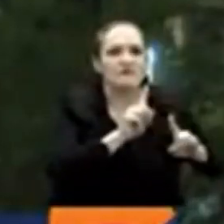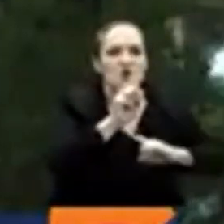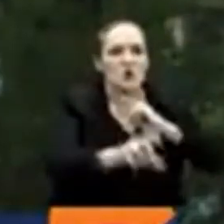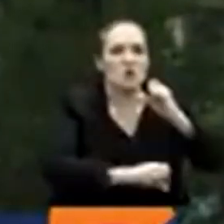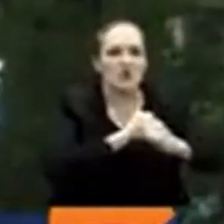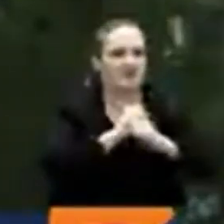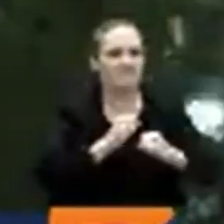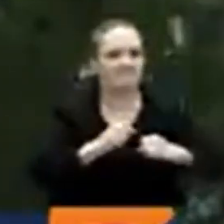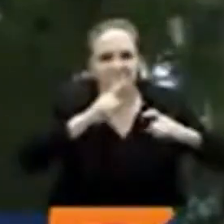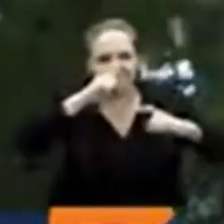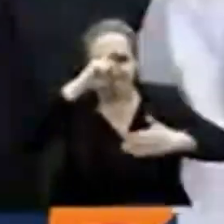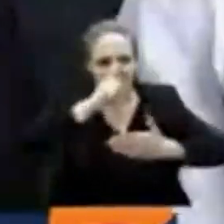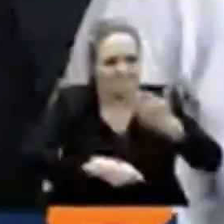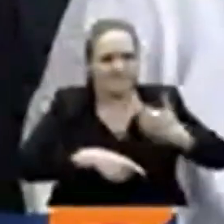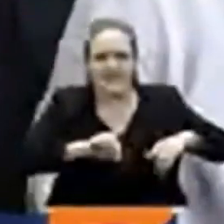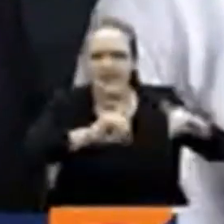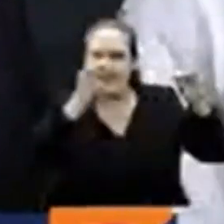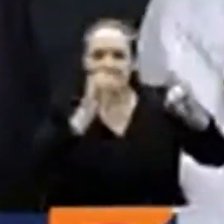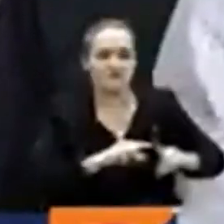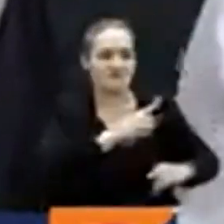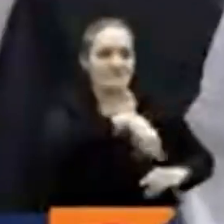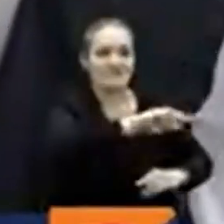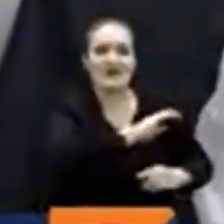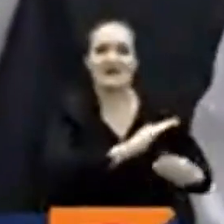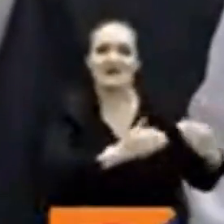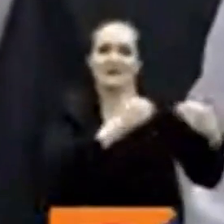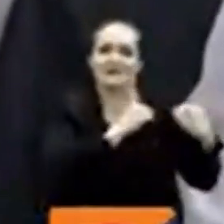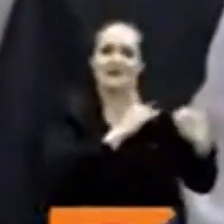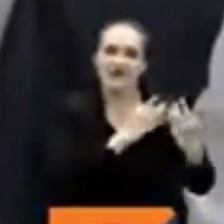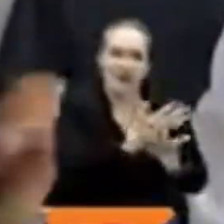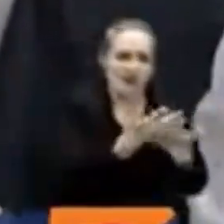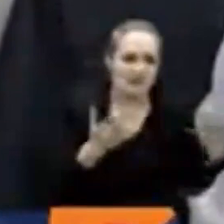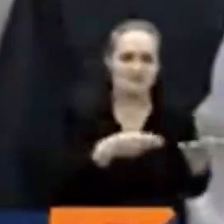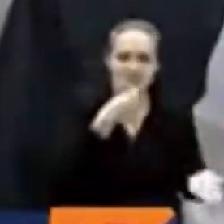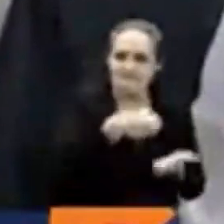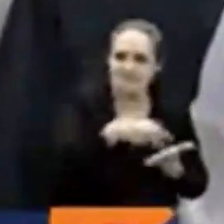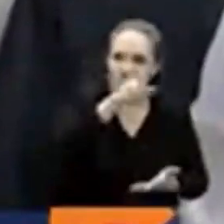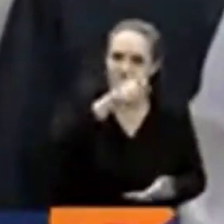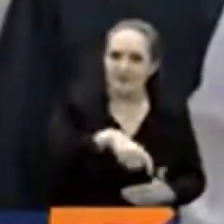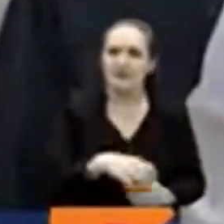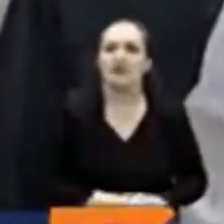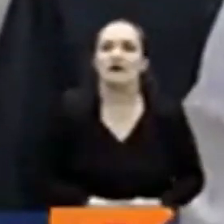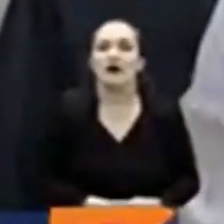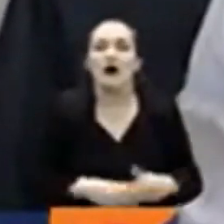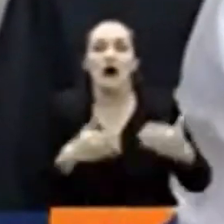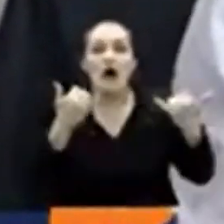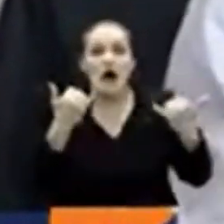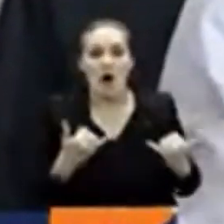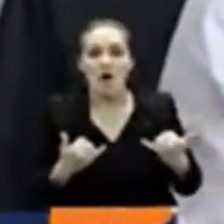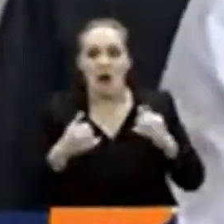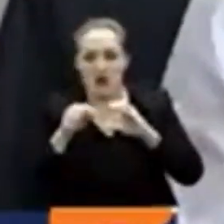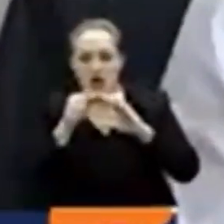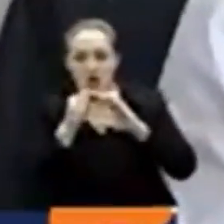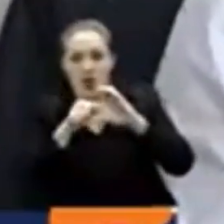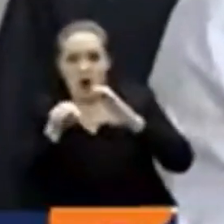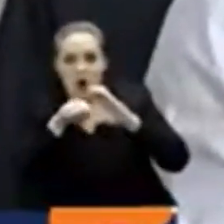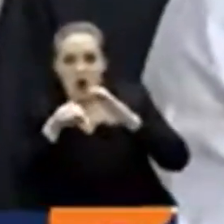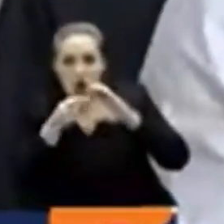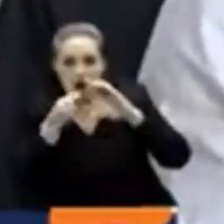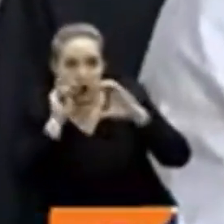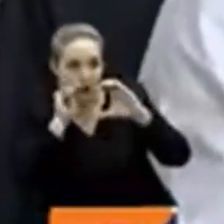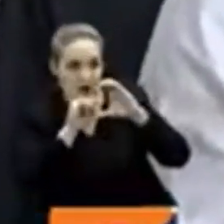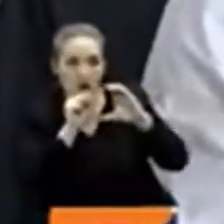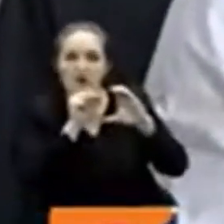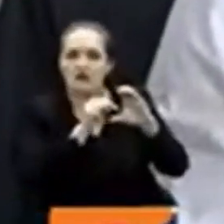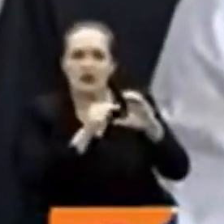casos de responsabilidad fiscal. La Contraloría está efectuando una trazabilidad para mirar qué grado de concentración